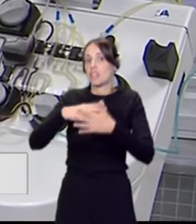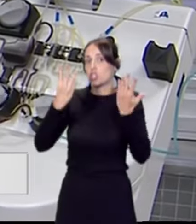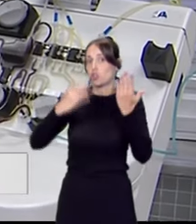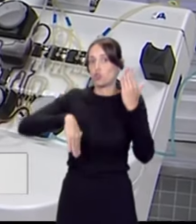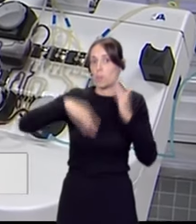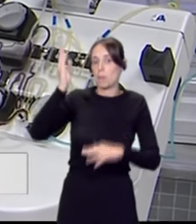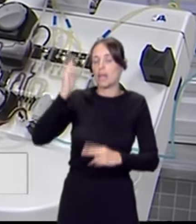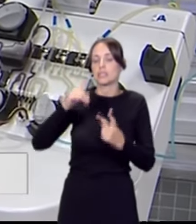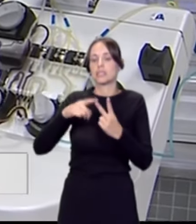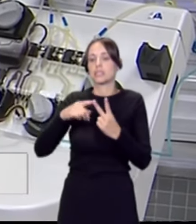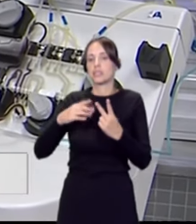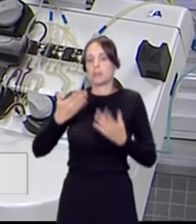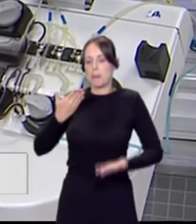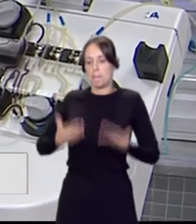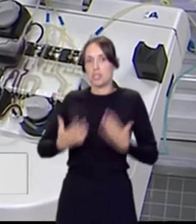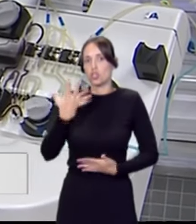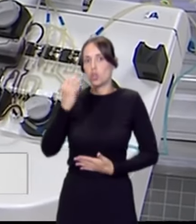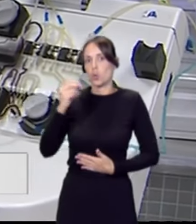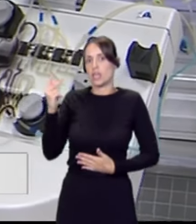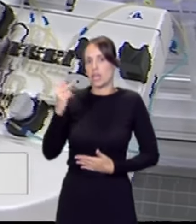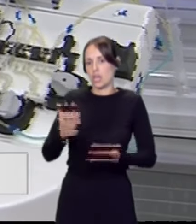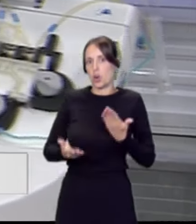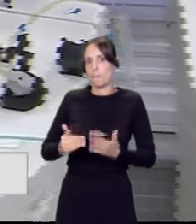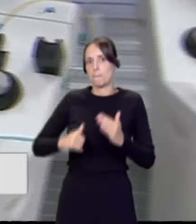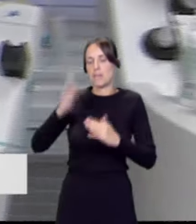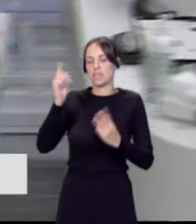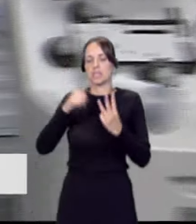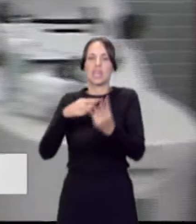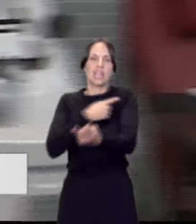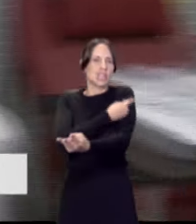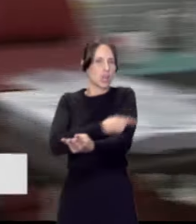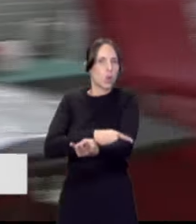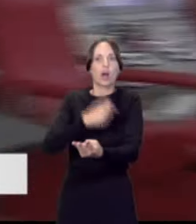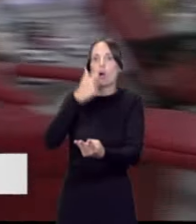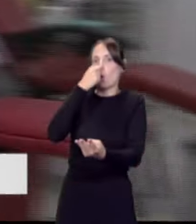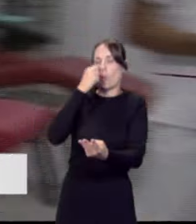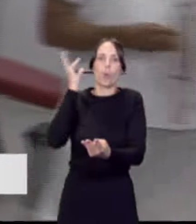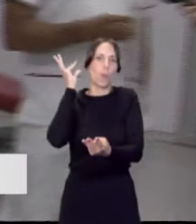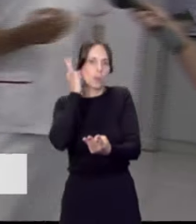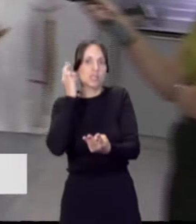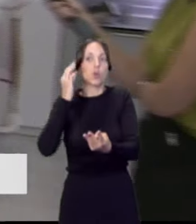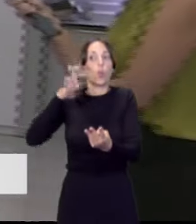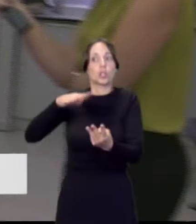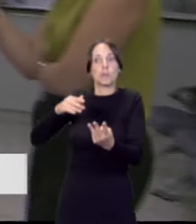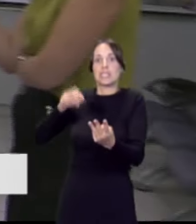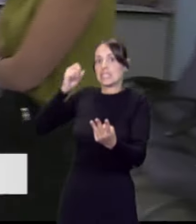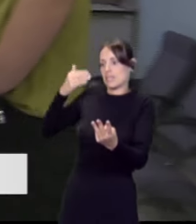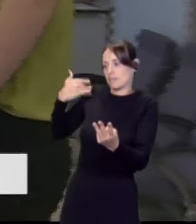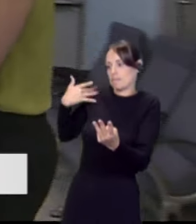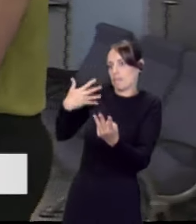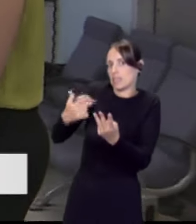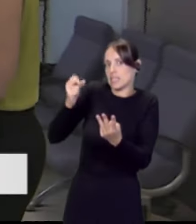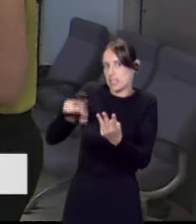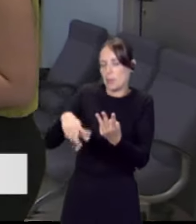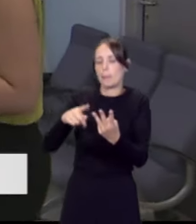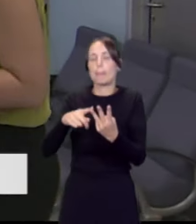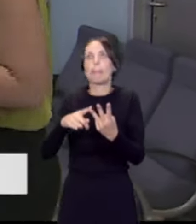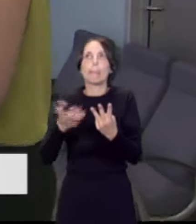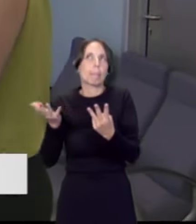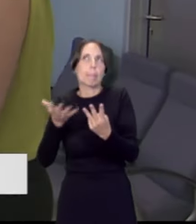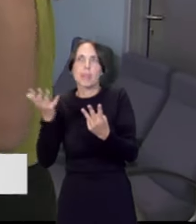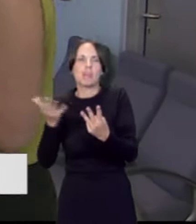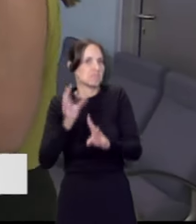más de 50 kilos, tatuajes, piercing los últimos 4 meses y... Uh-huh. Un